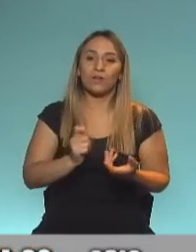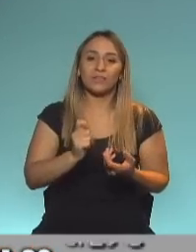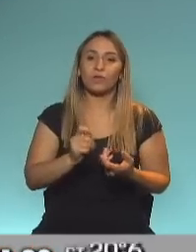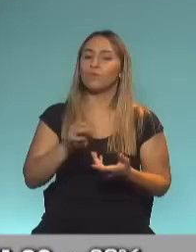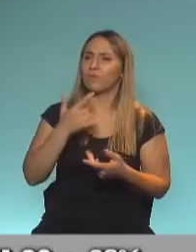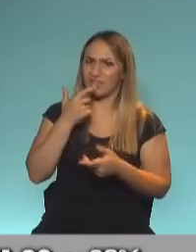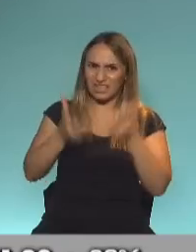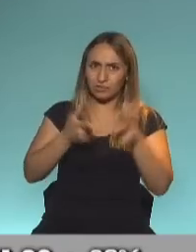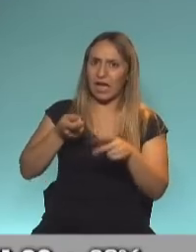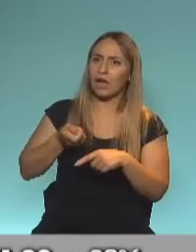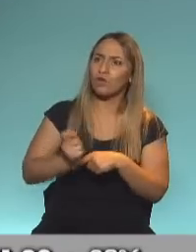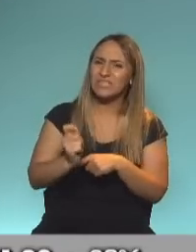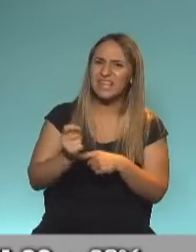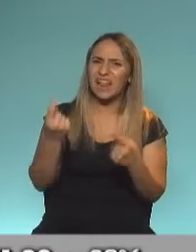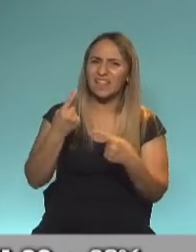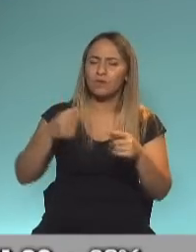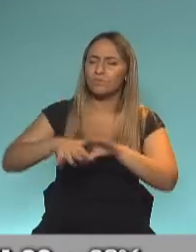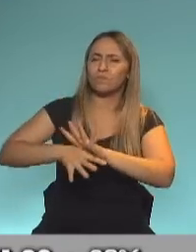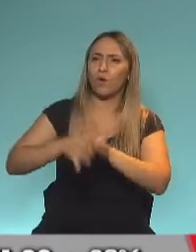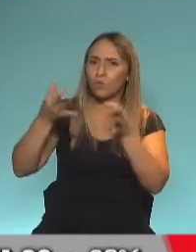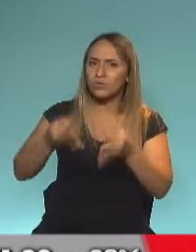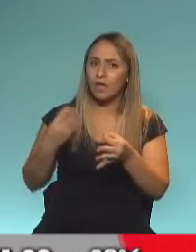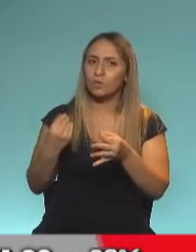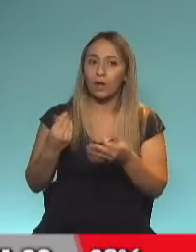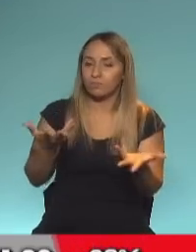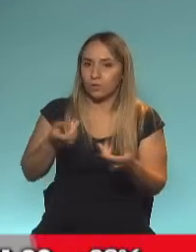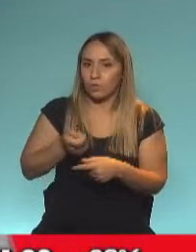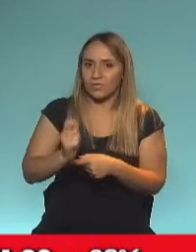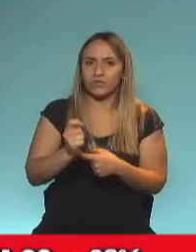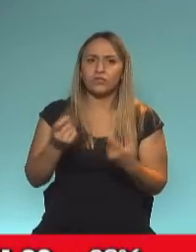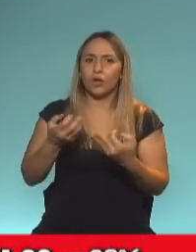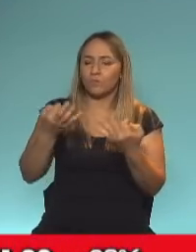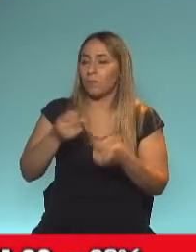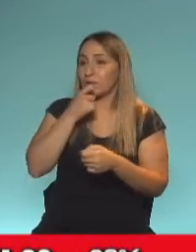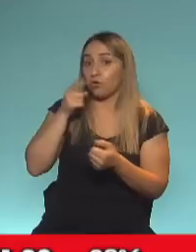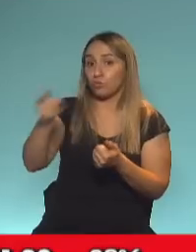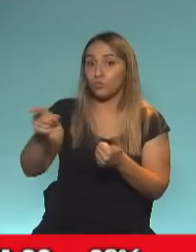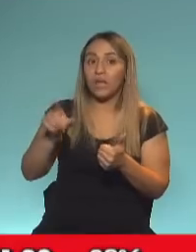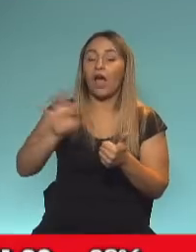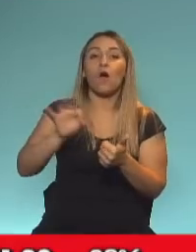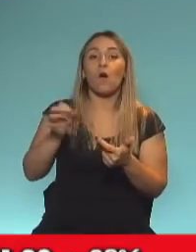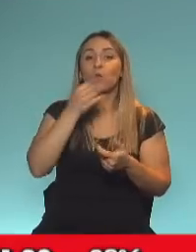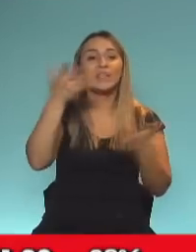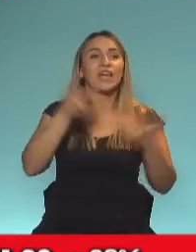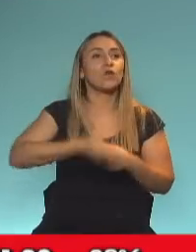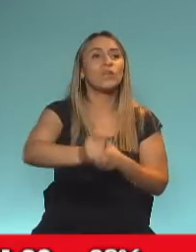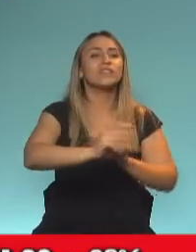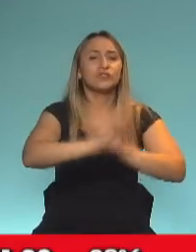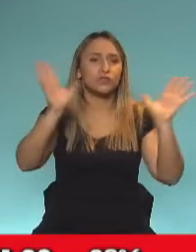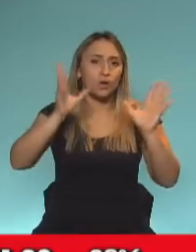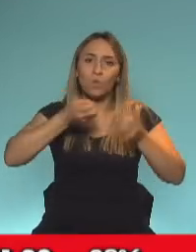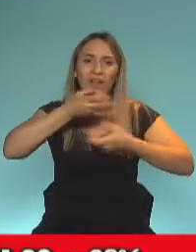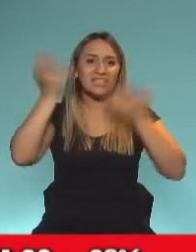causa judicial muy precisa. No, ¿Precisan qué? una causa específica, una causa como la suya, o como cualquier otra causa, pero una causa en